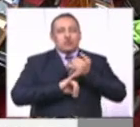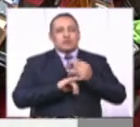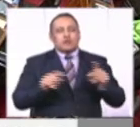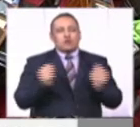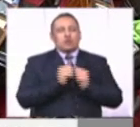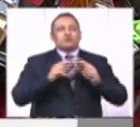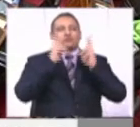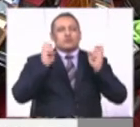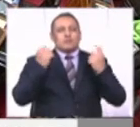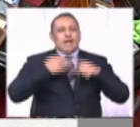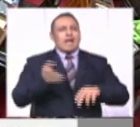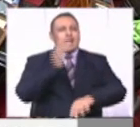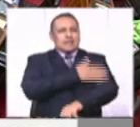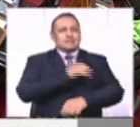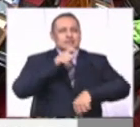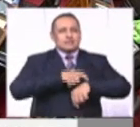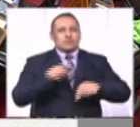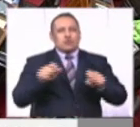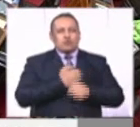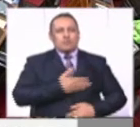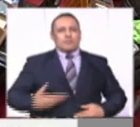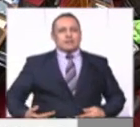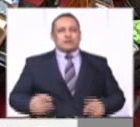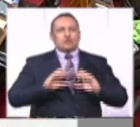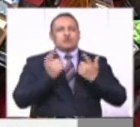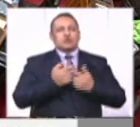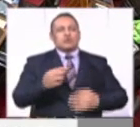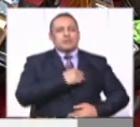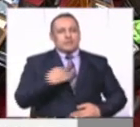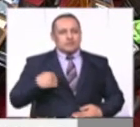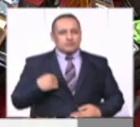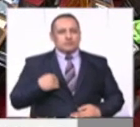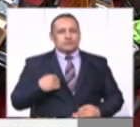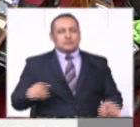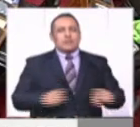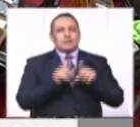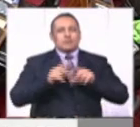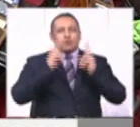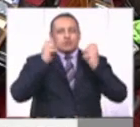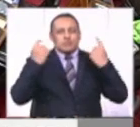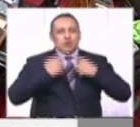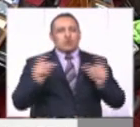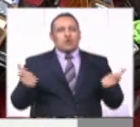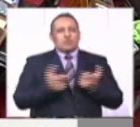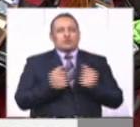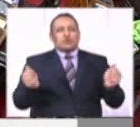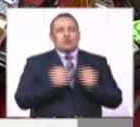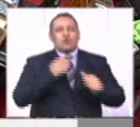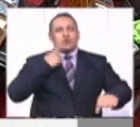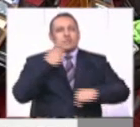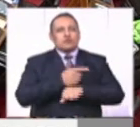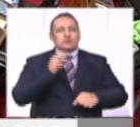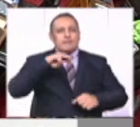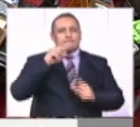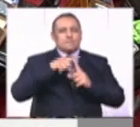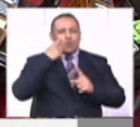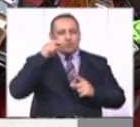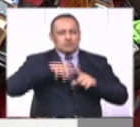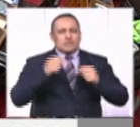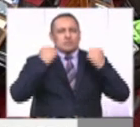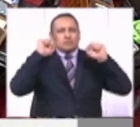su condición en ese momento de presidente del Consejo de ministros por la presunta comisión de los delitos de motín